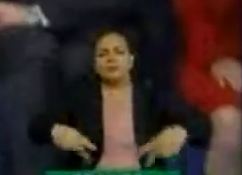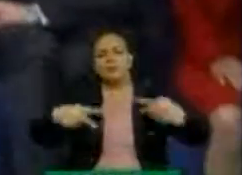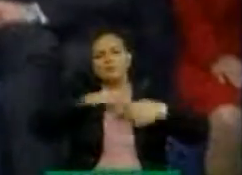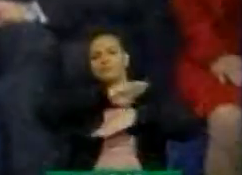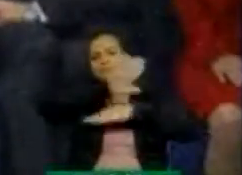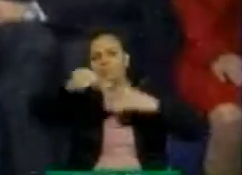barro